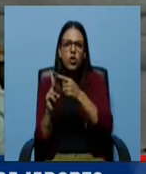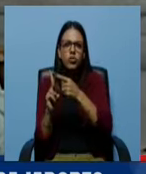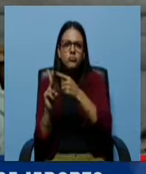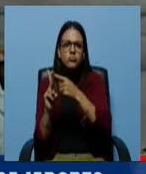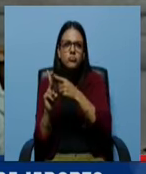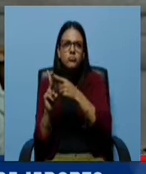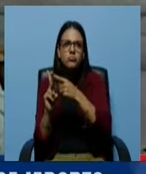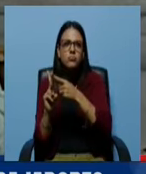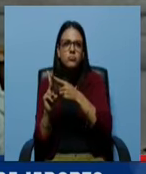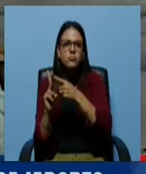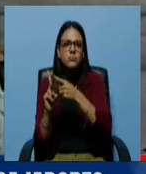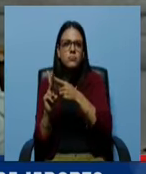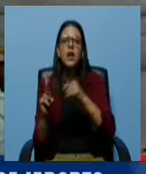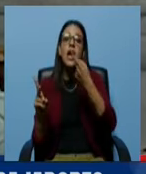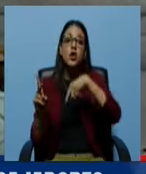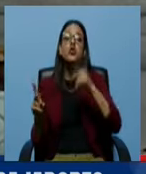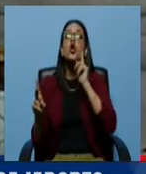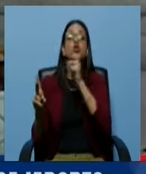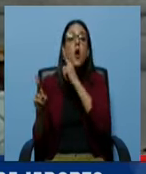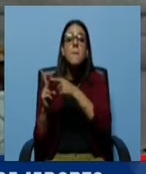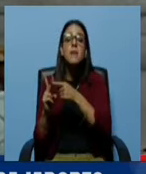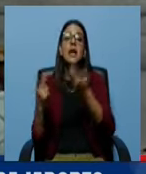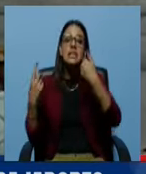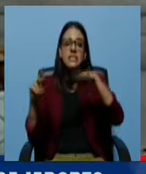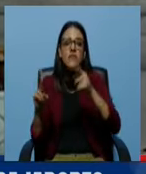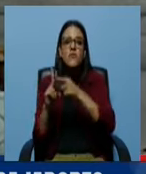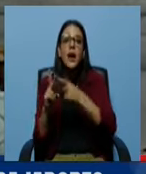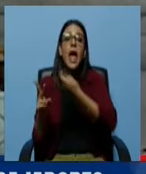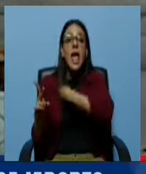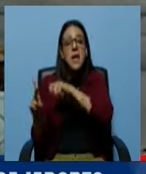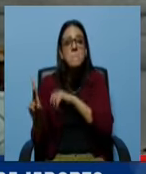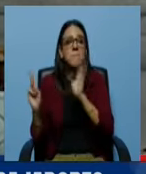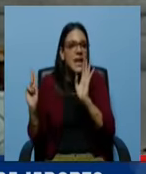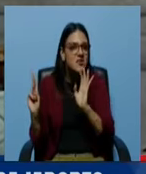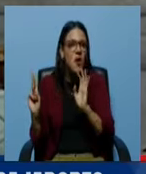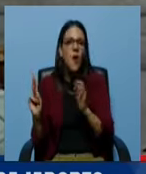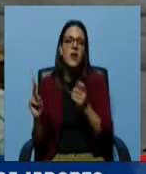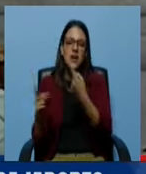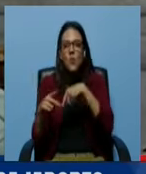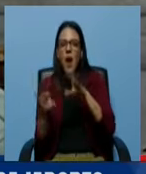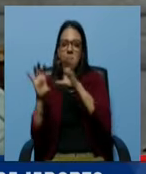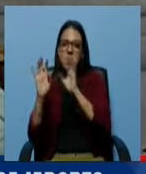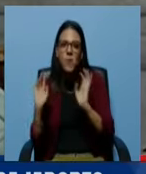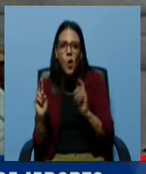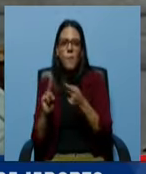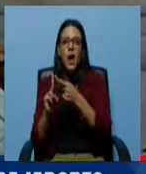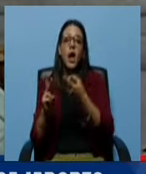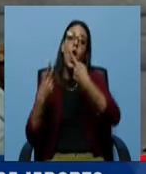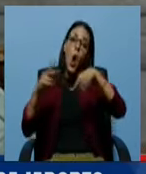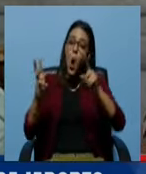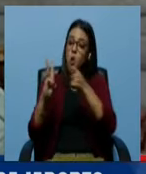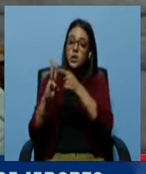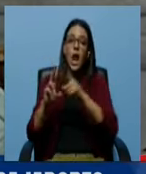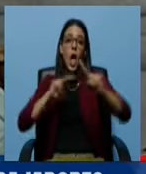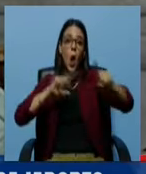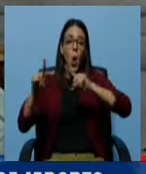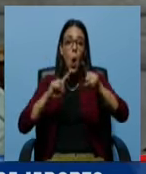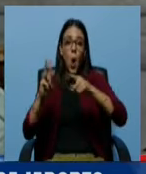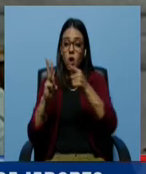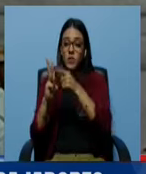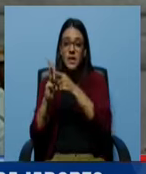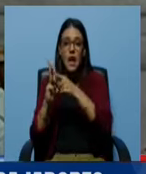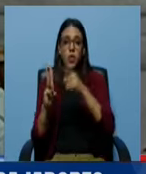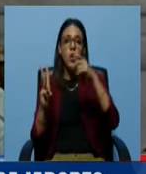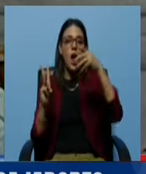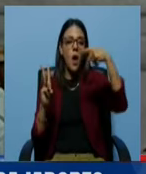Magallanes en español, Magalaes, coordinadora de la Brigada Internacionalista Apolonio de